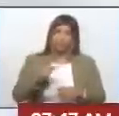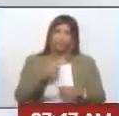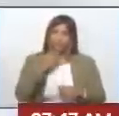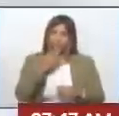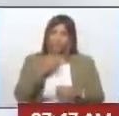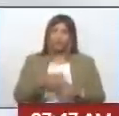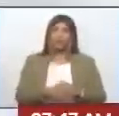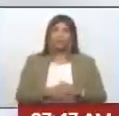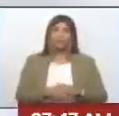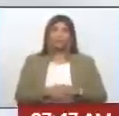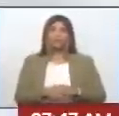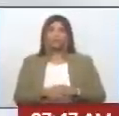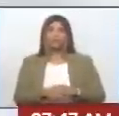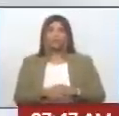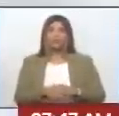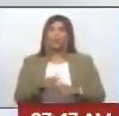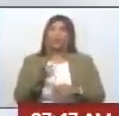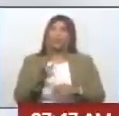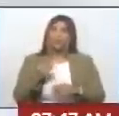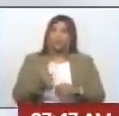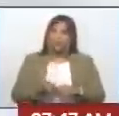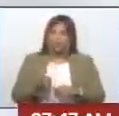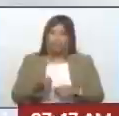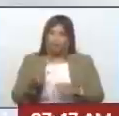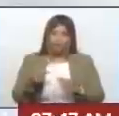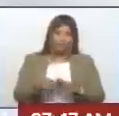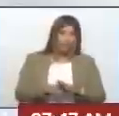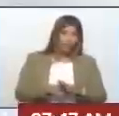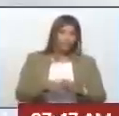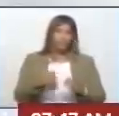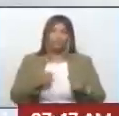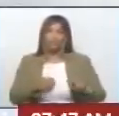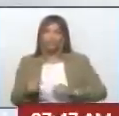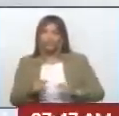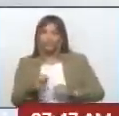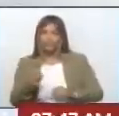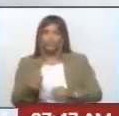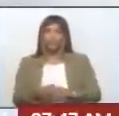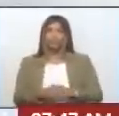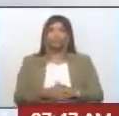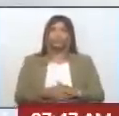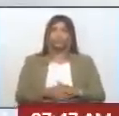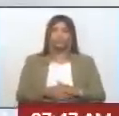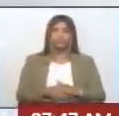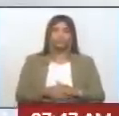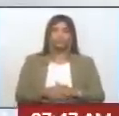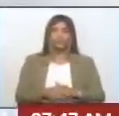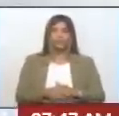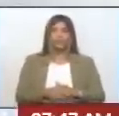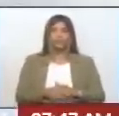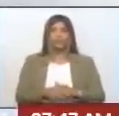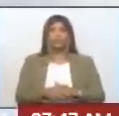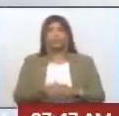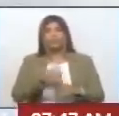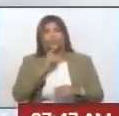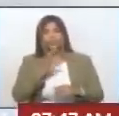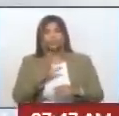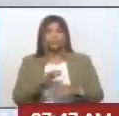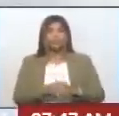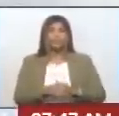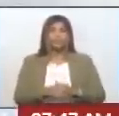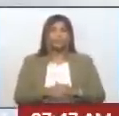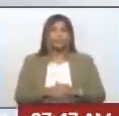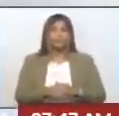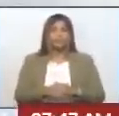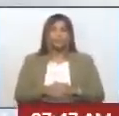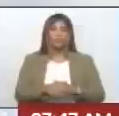acercándose con mucha mayor intensidad, movilizándose con mayor intensidad, a riesgo. Acuérdate que